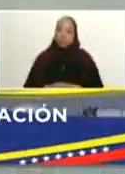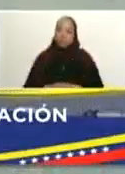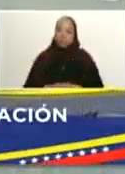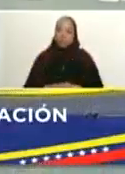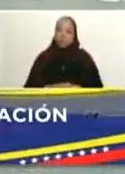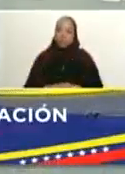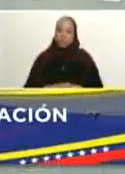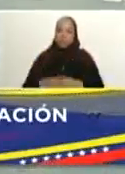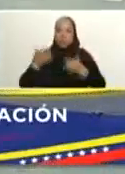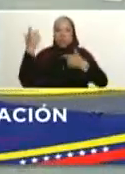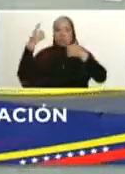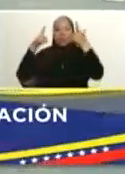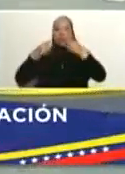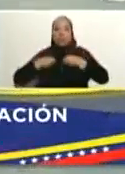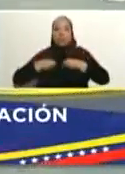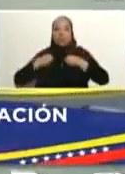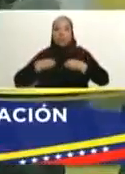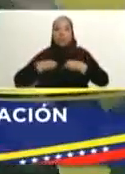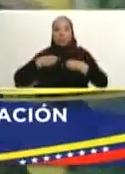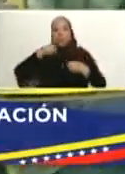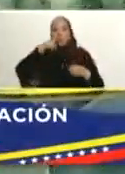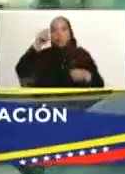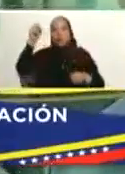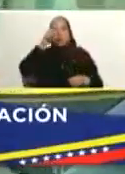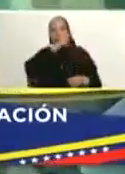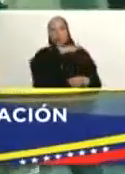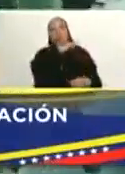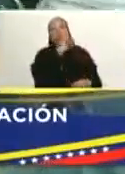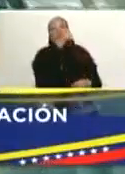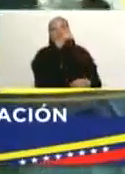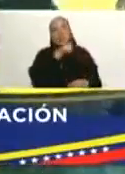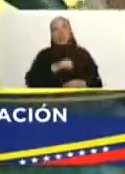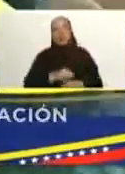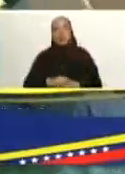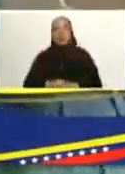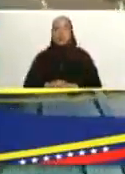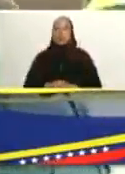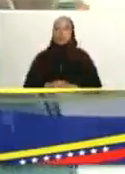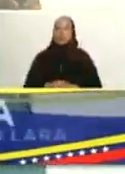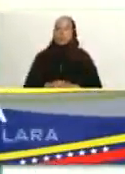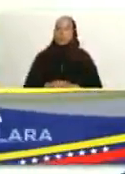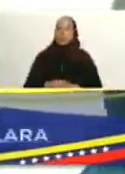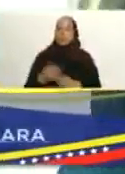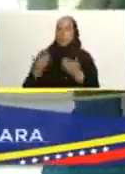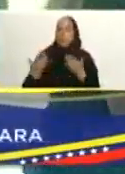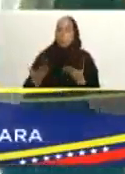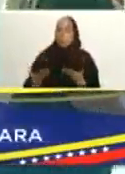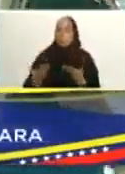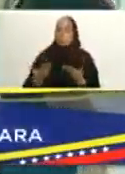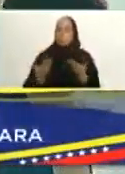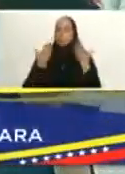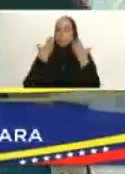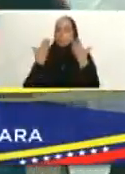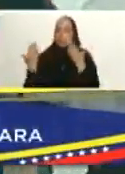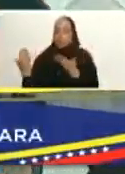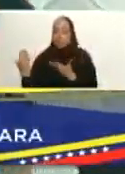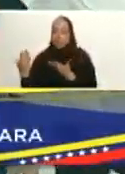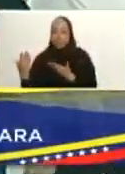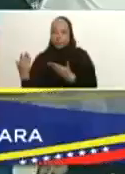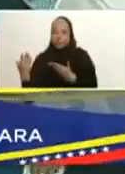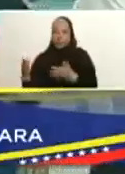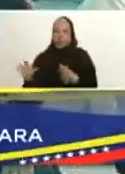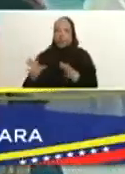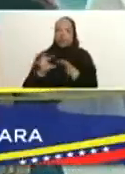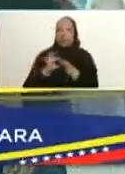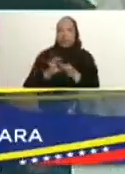Chávez vive, mi comandante jefe. Nos encontramos en perfecta unión cívico-militar, siguiendo sus